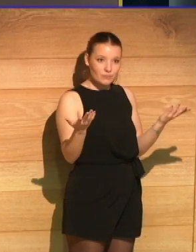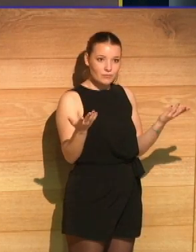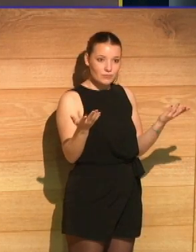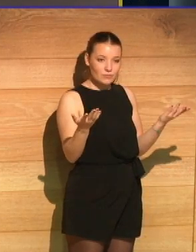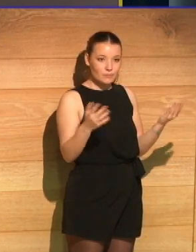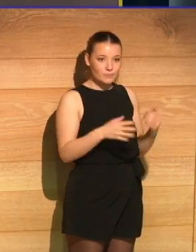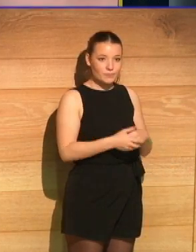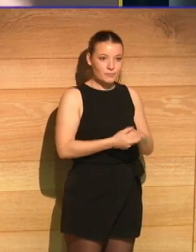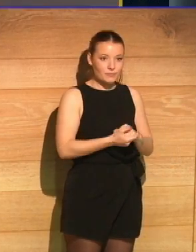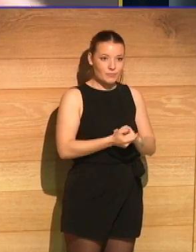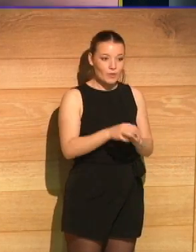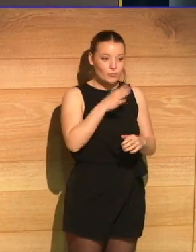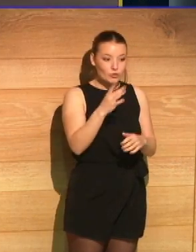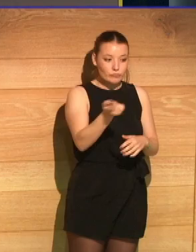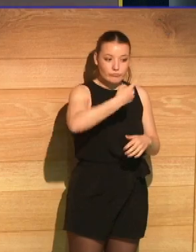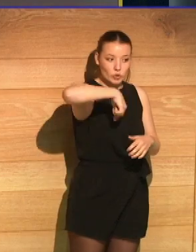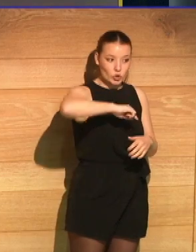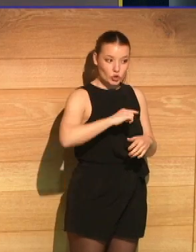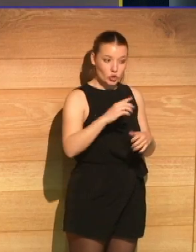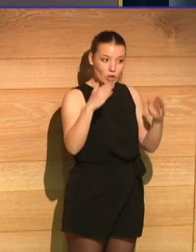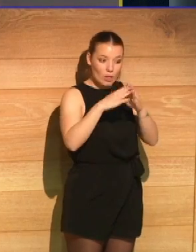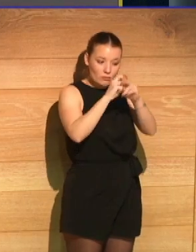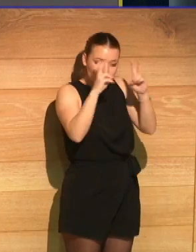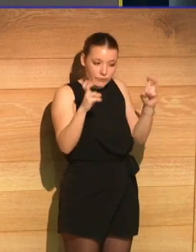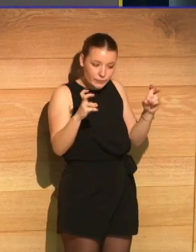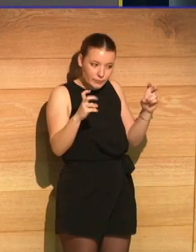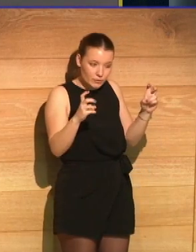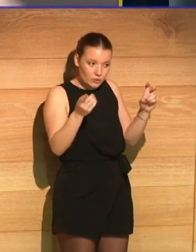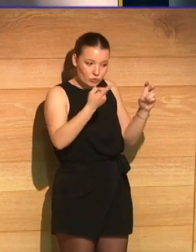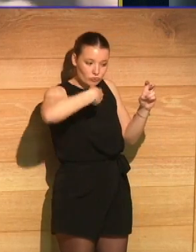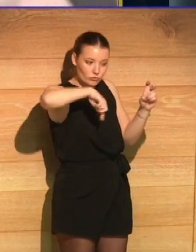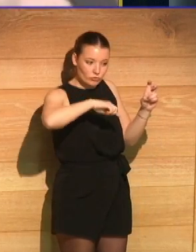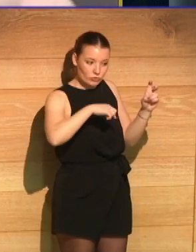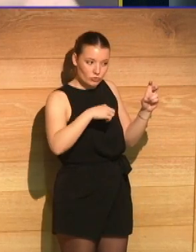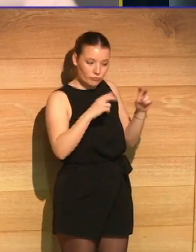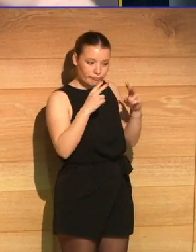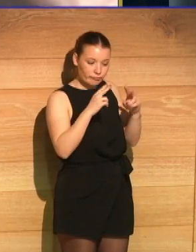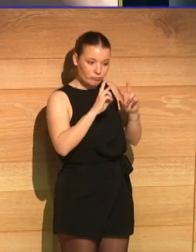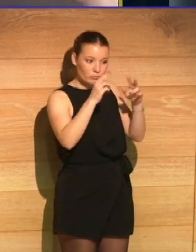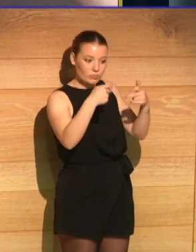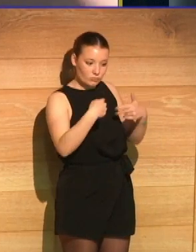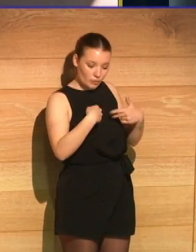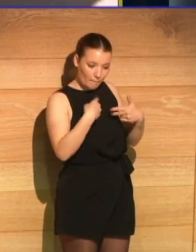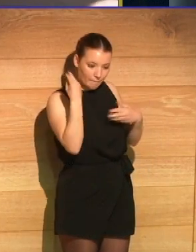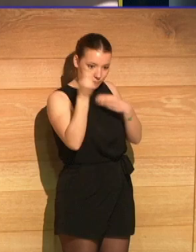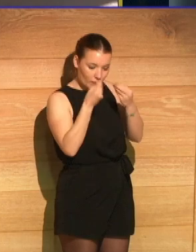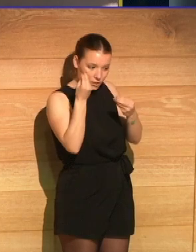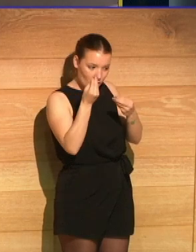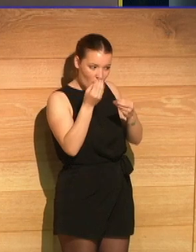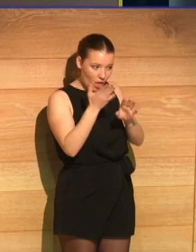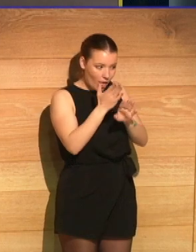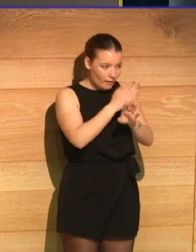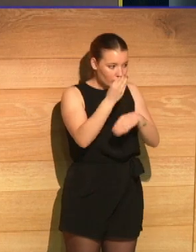porque cuando estamos cerrados, cuando perdimos tanto, tenemos que pensar, güey, madre, ¿qué hicimos